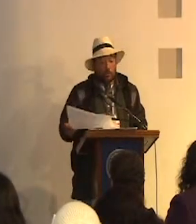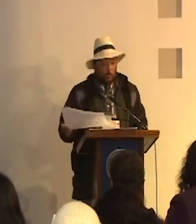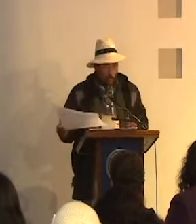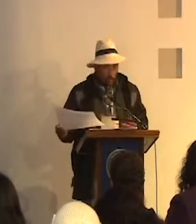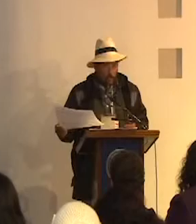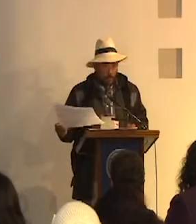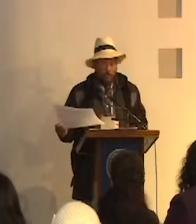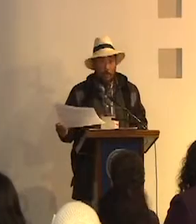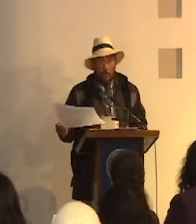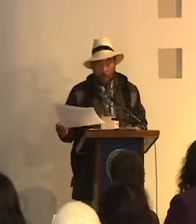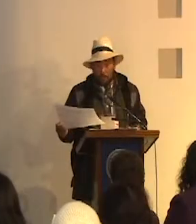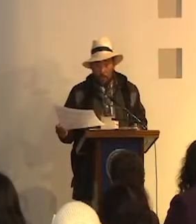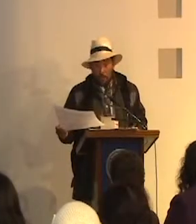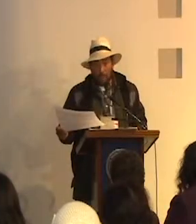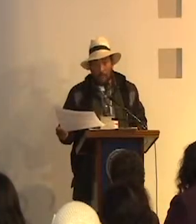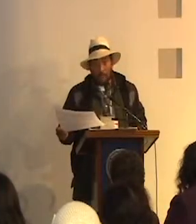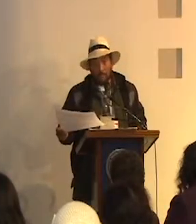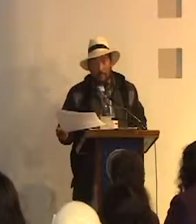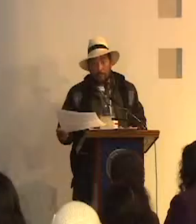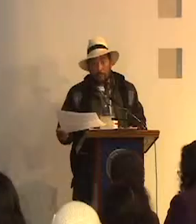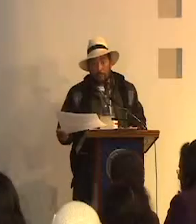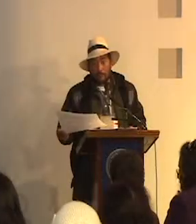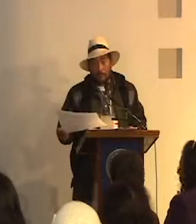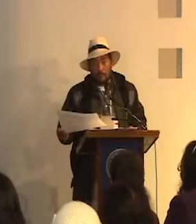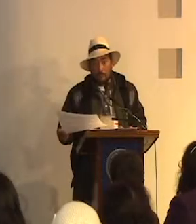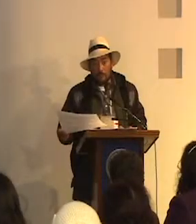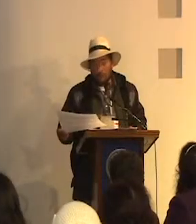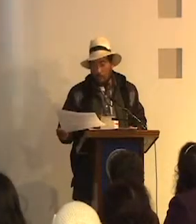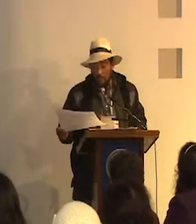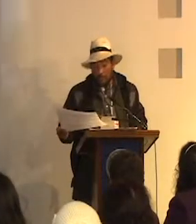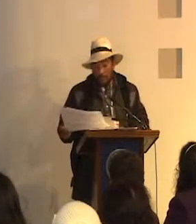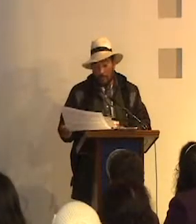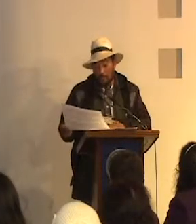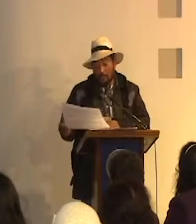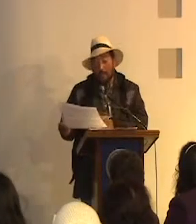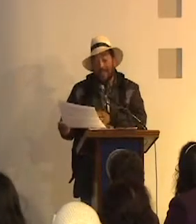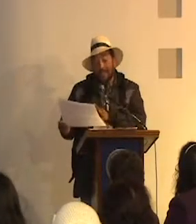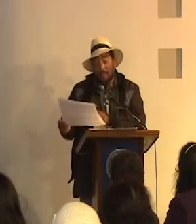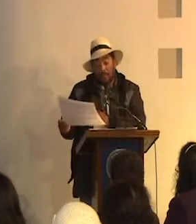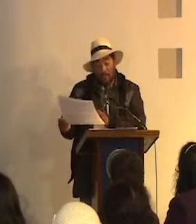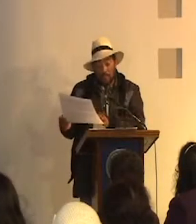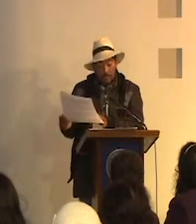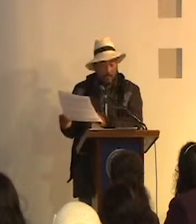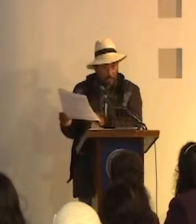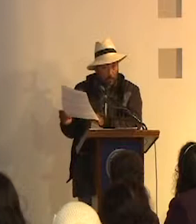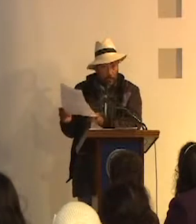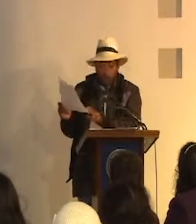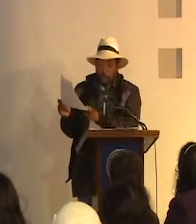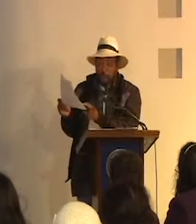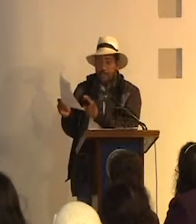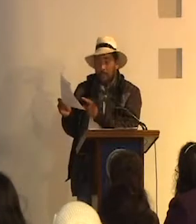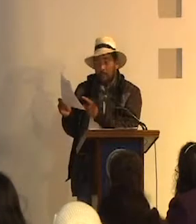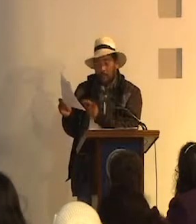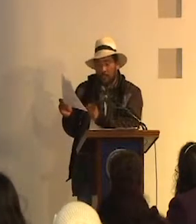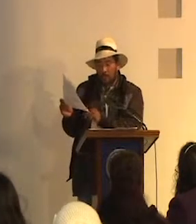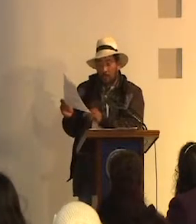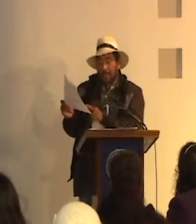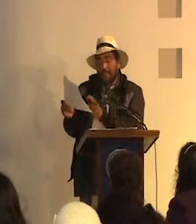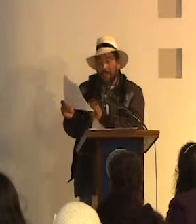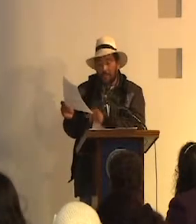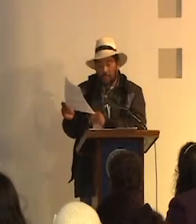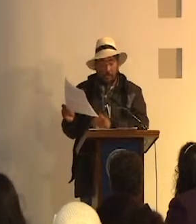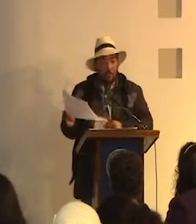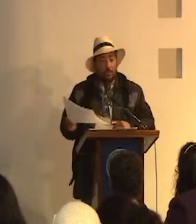ejército. Entonces, soy el menor de 2 hermanos del Castillo Meta. Nací en una finca del Castillo. El tercer punto de nosotros